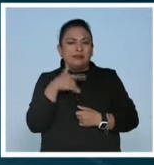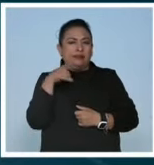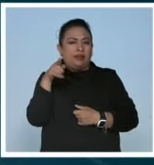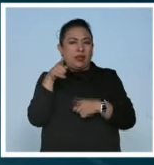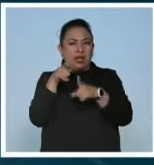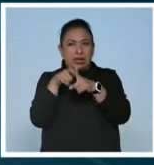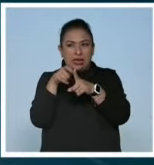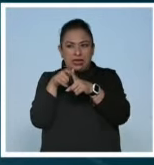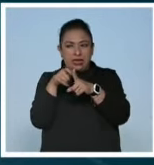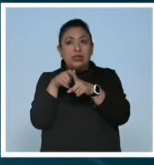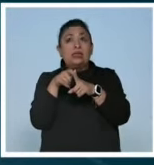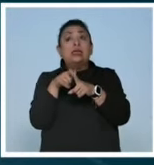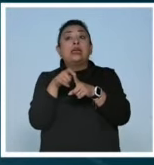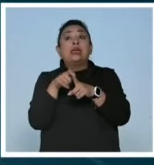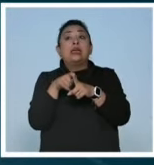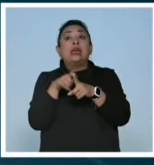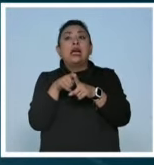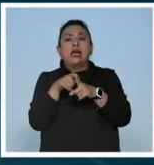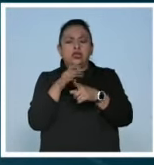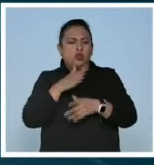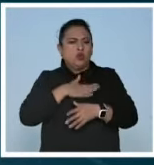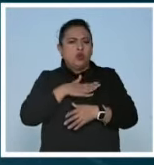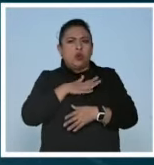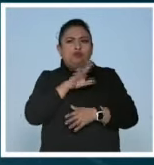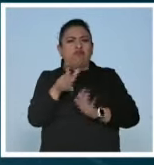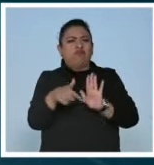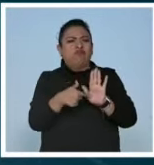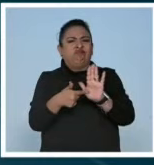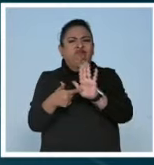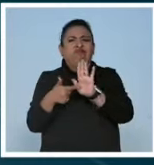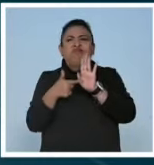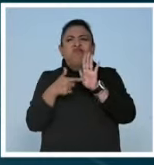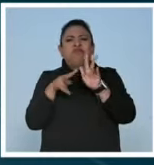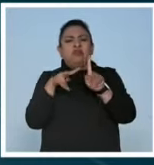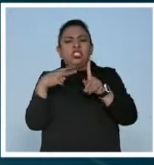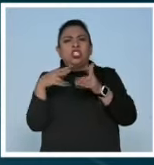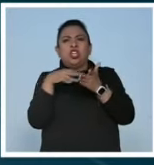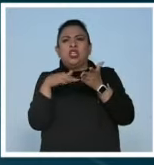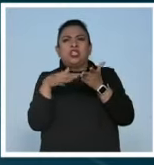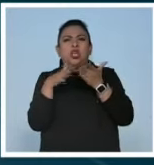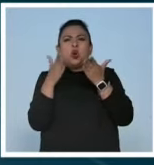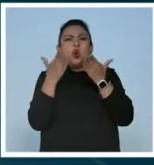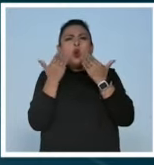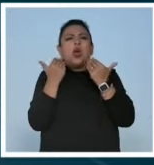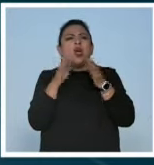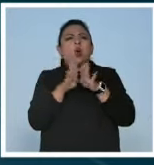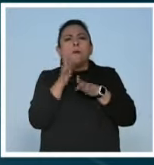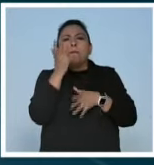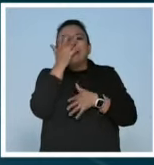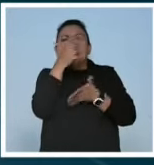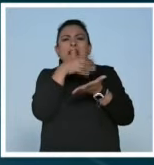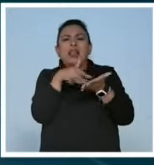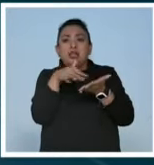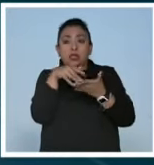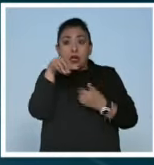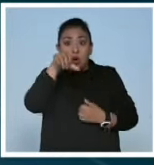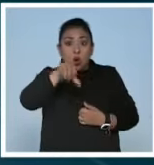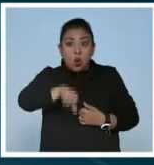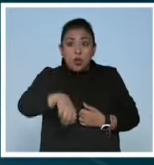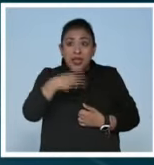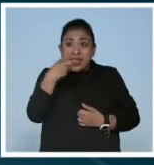crítica, el hablar, el desnudarte completamente desde el punto de vista literario, el no tener pudor literario. Pero hoy en día